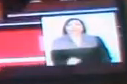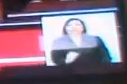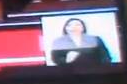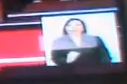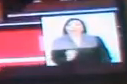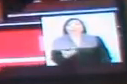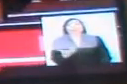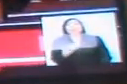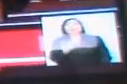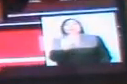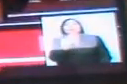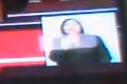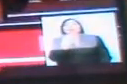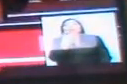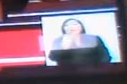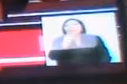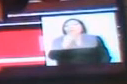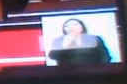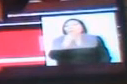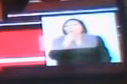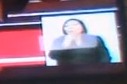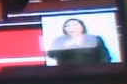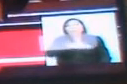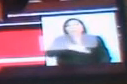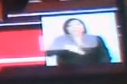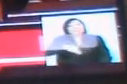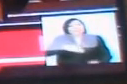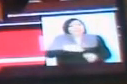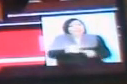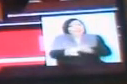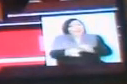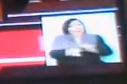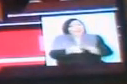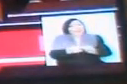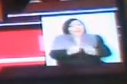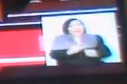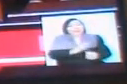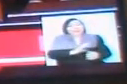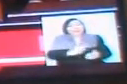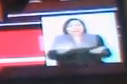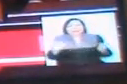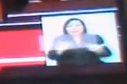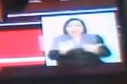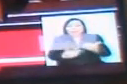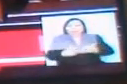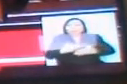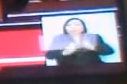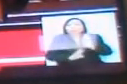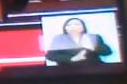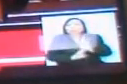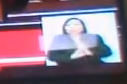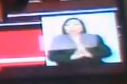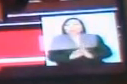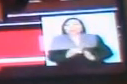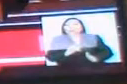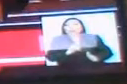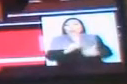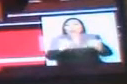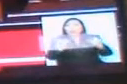Presidenta del Consejo de Ministros dará el detalle de las políticas de Estado que emprenderemos. Yo